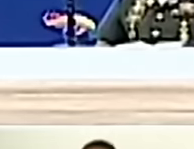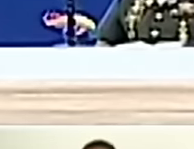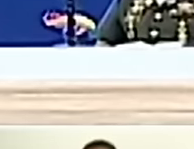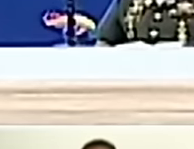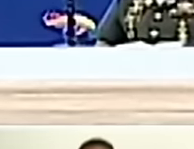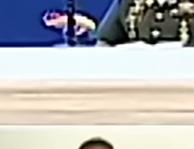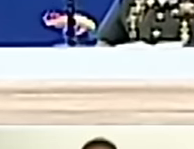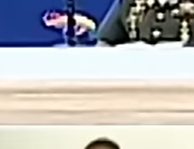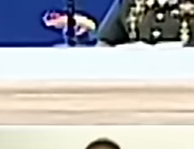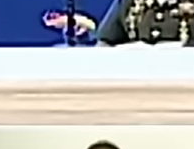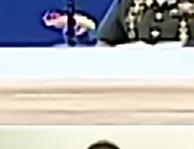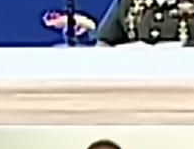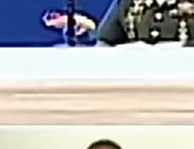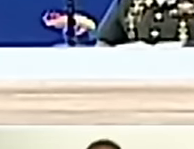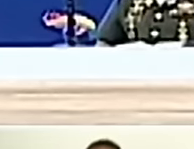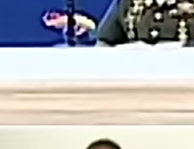venezolano.